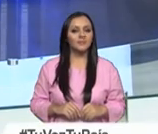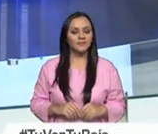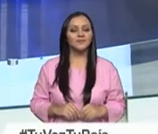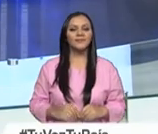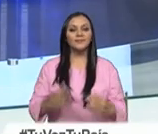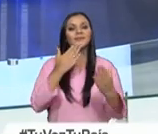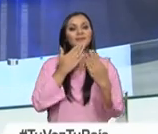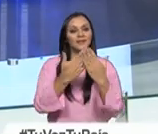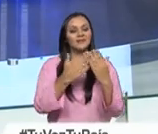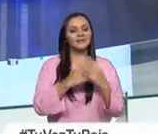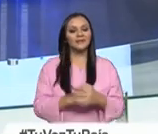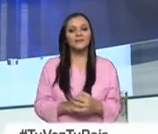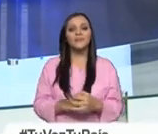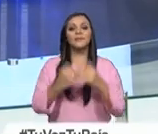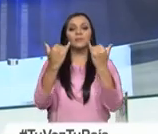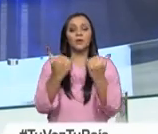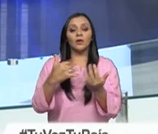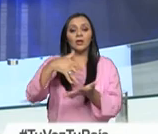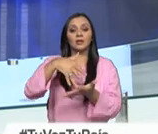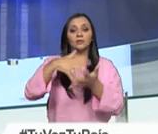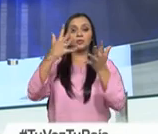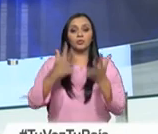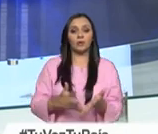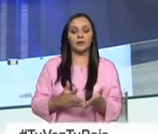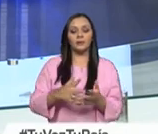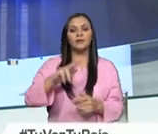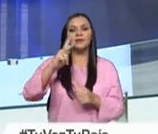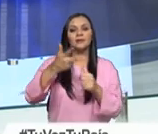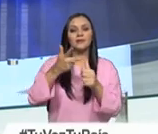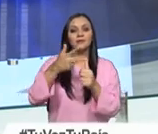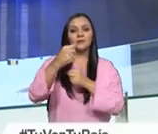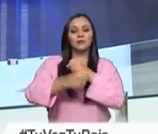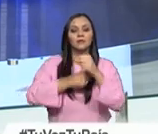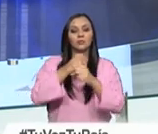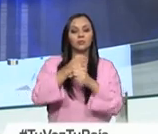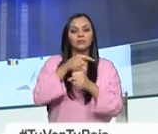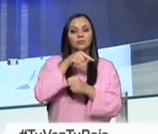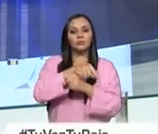Muchas gracias, Carolina. Estudiantes de tercer curso de bachillerato rendirán los